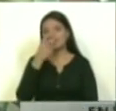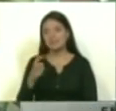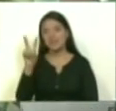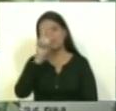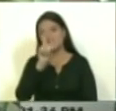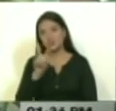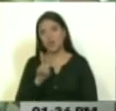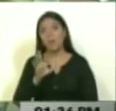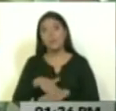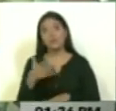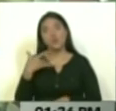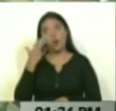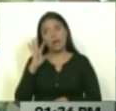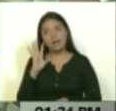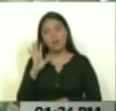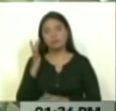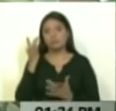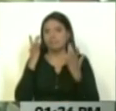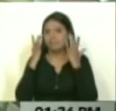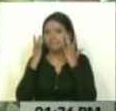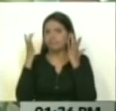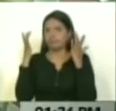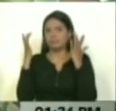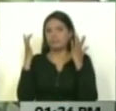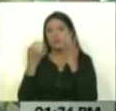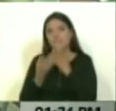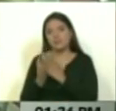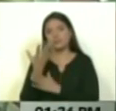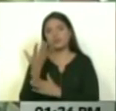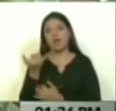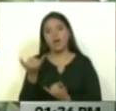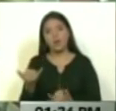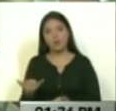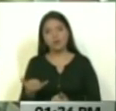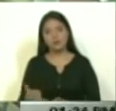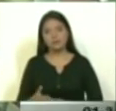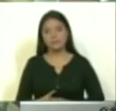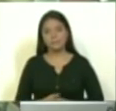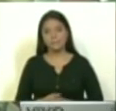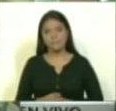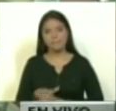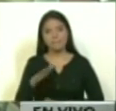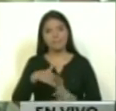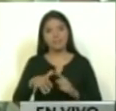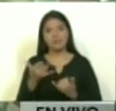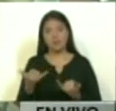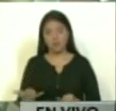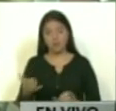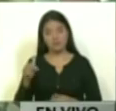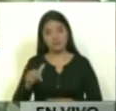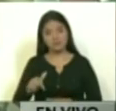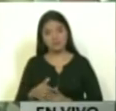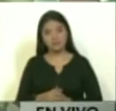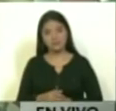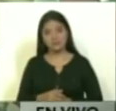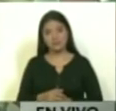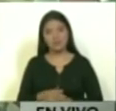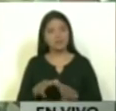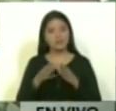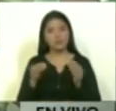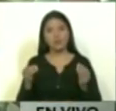Porque me parece, bueno, primero es un genio. La creación de esta red de redes, que